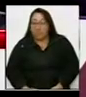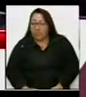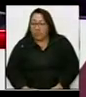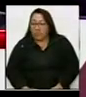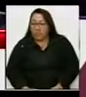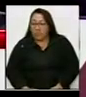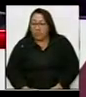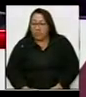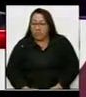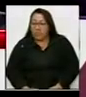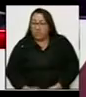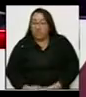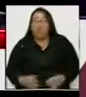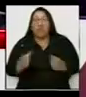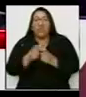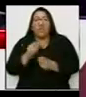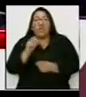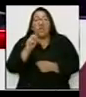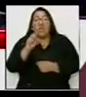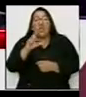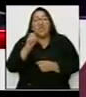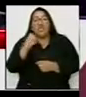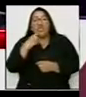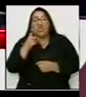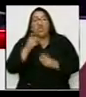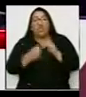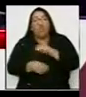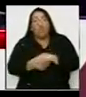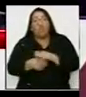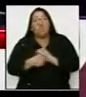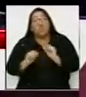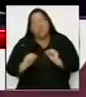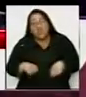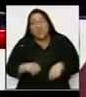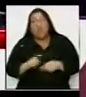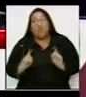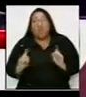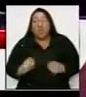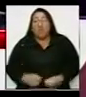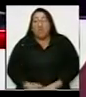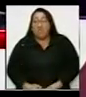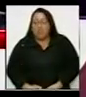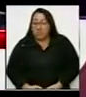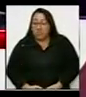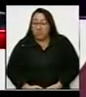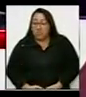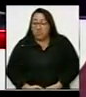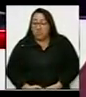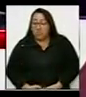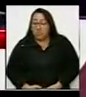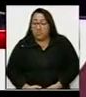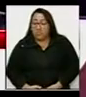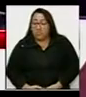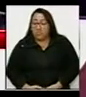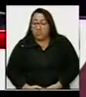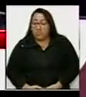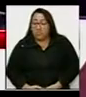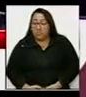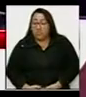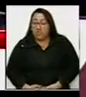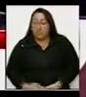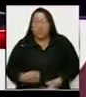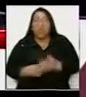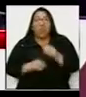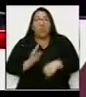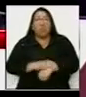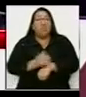sido nombrados por gente corrupta, y es posiblemente que hayan sido nombrados por gente corrupta. ¿Y qué culpa tienen?